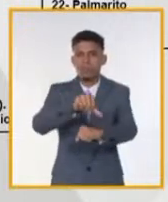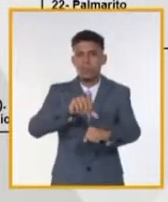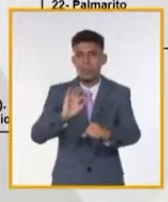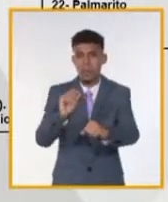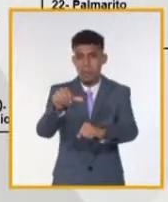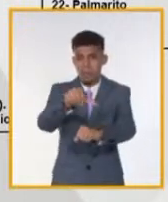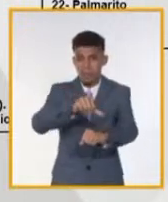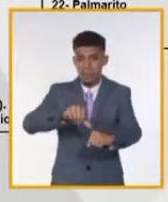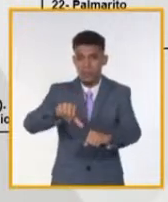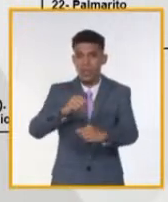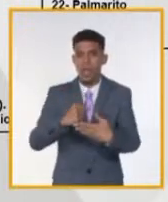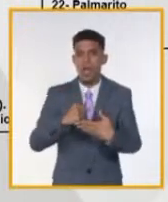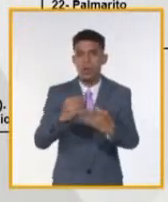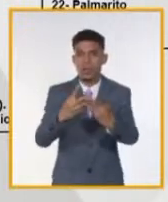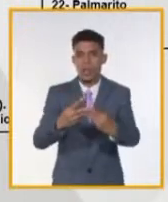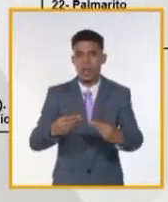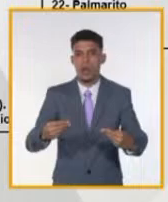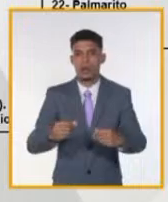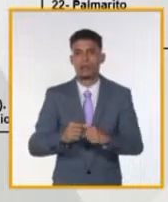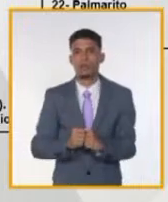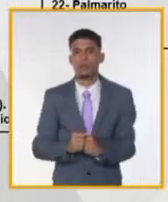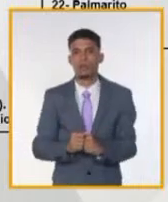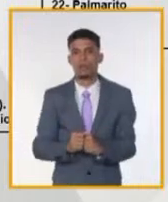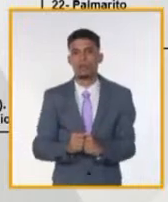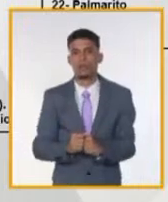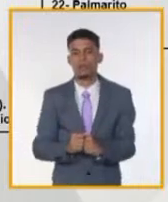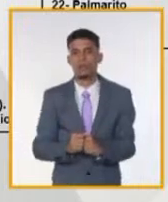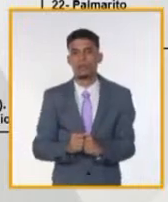agromena. Las agromenas